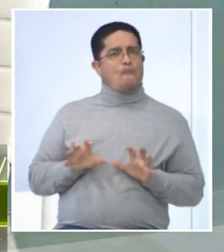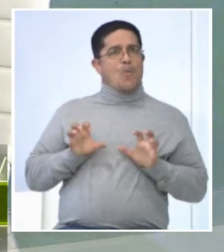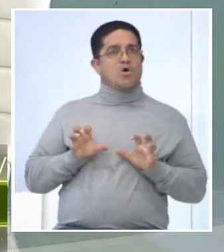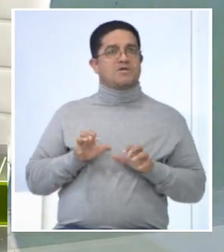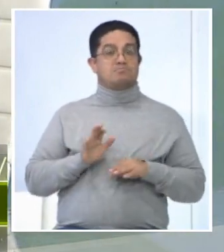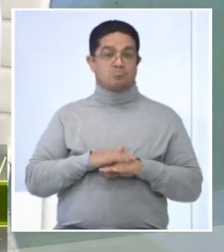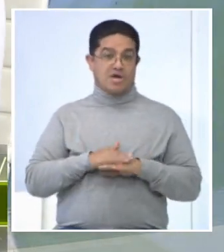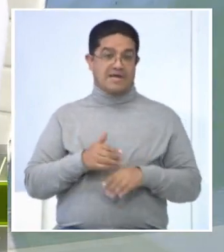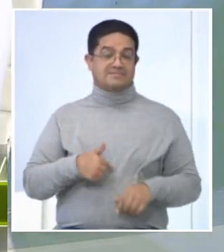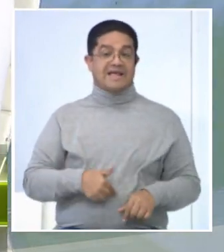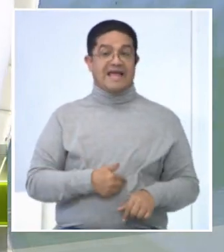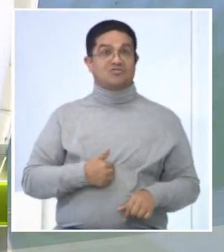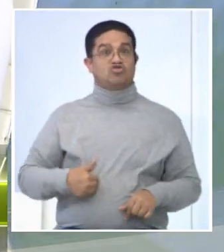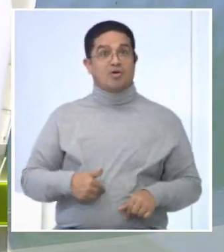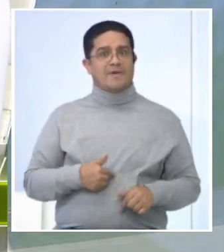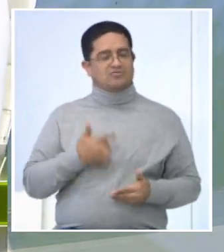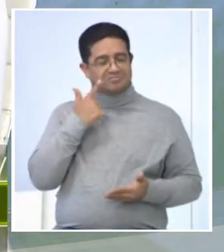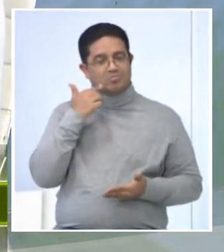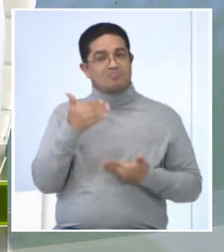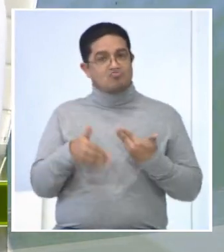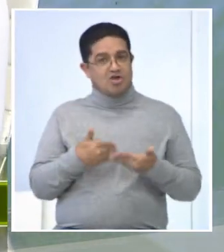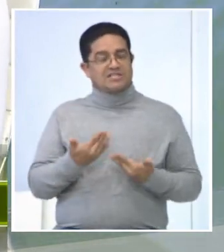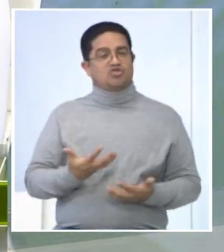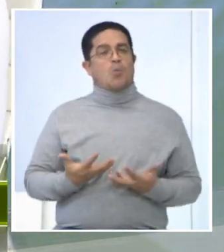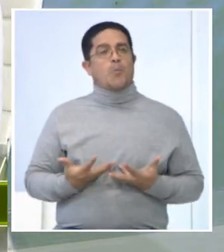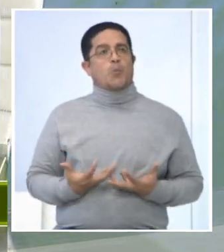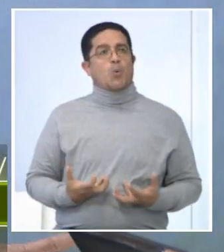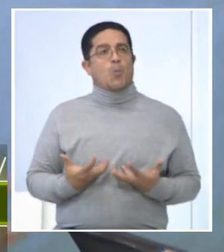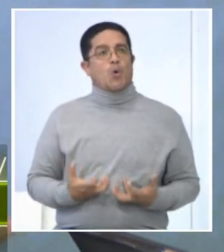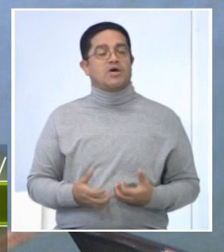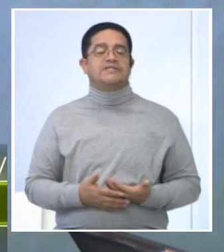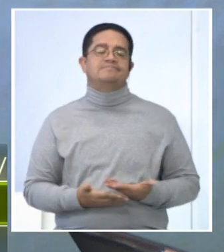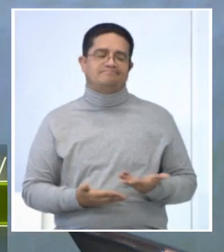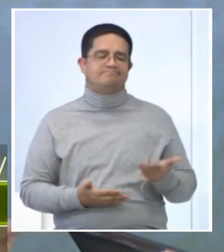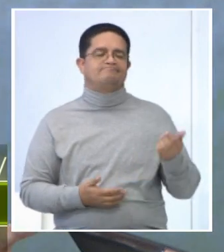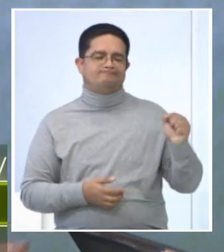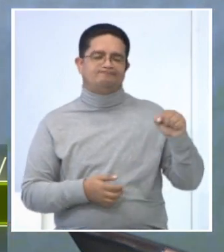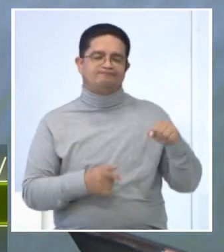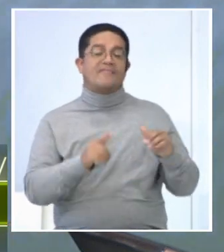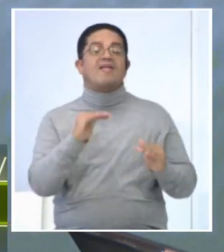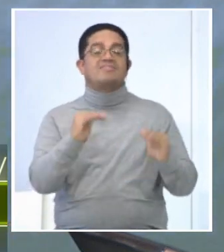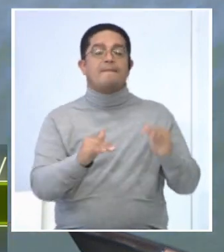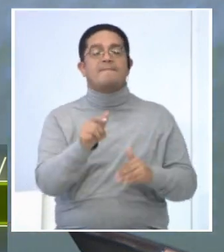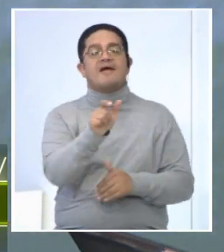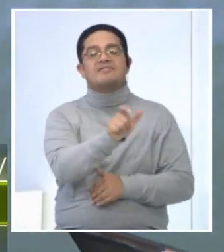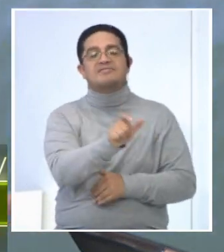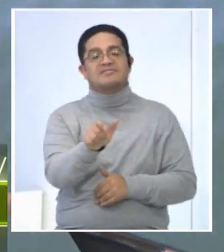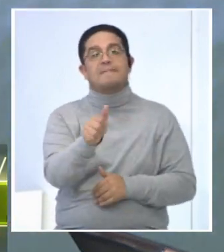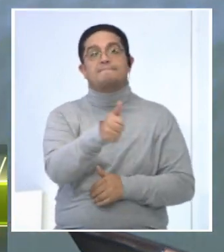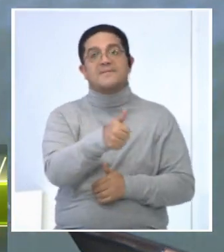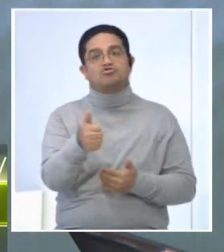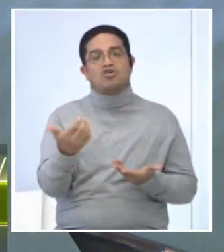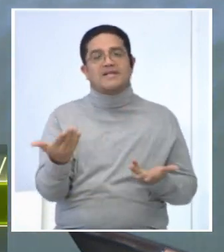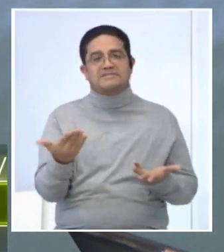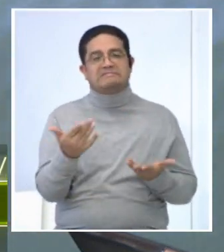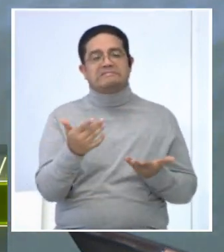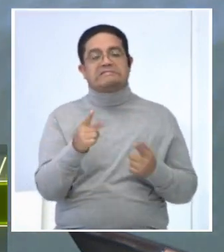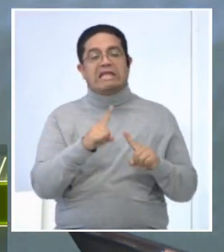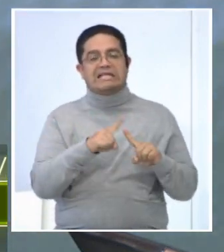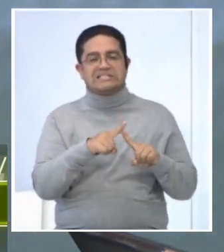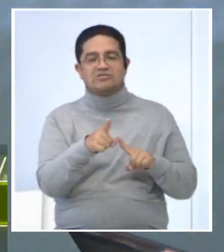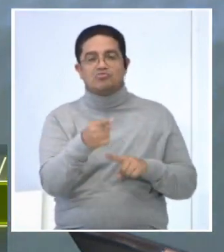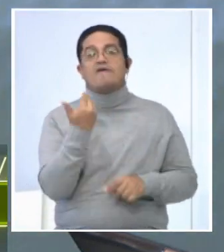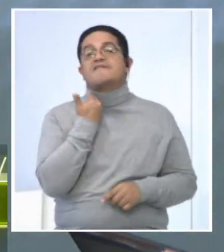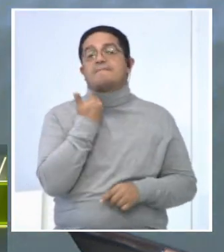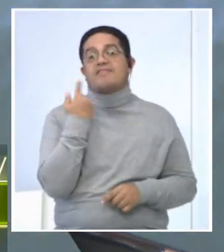el estómago tiene todo el proceso para digestión. Entonces, y dependiendo de cada paciente, okay, dependiendo qué patología de base pueda tener, por